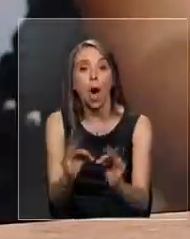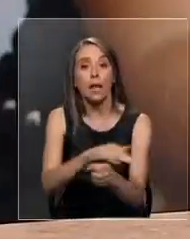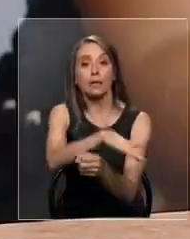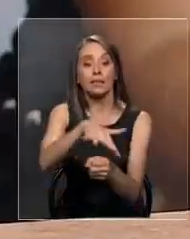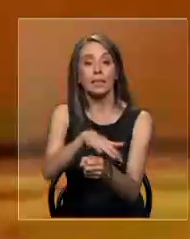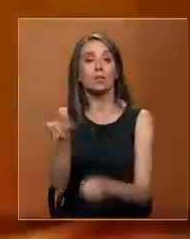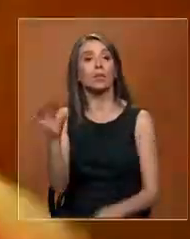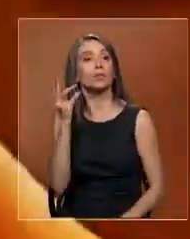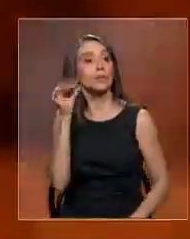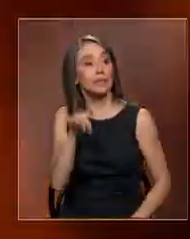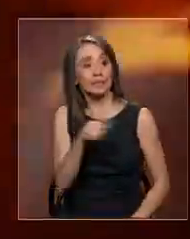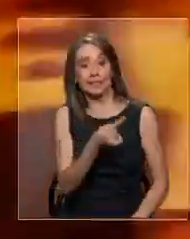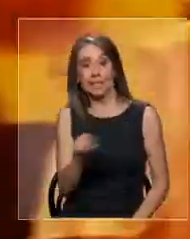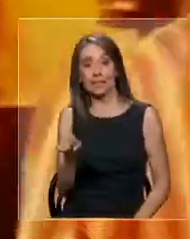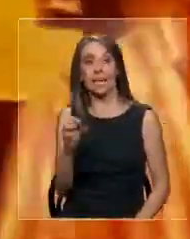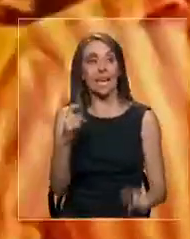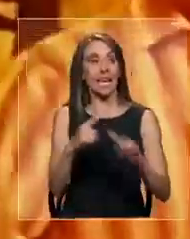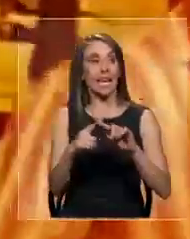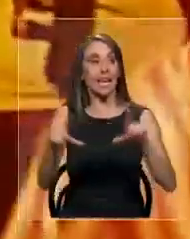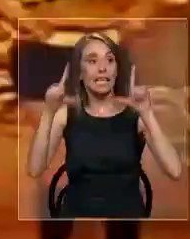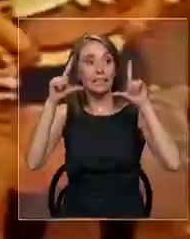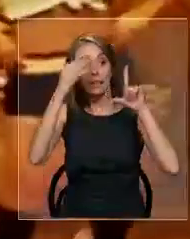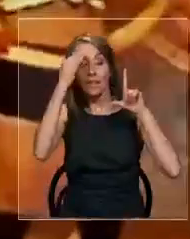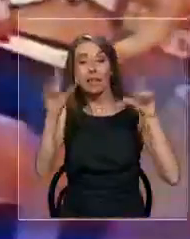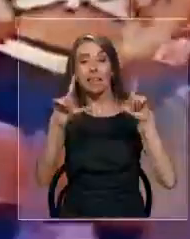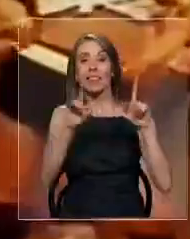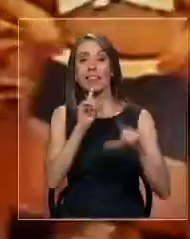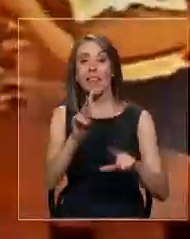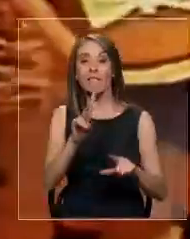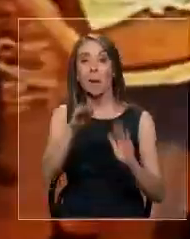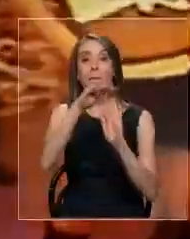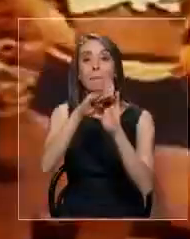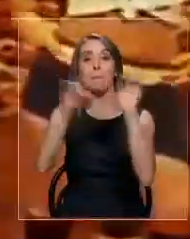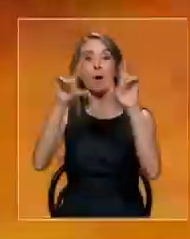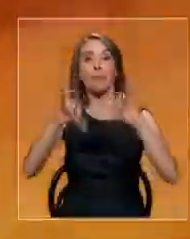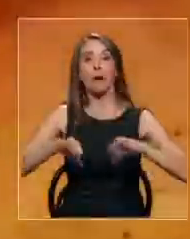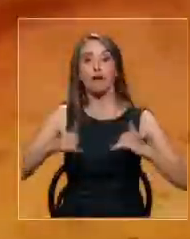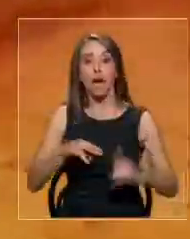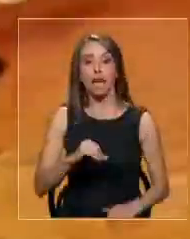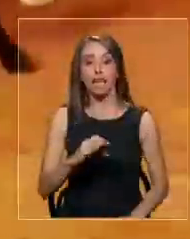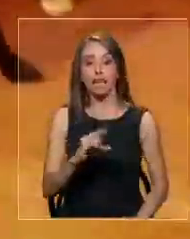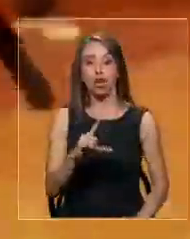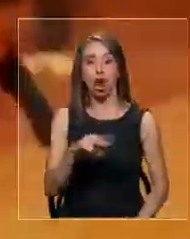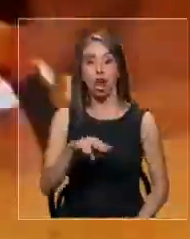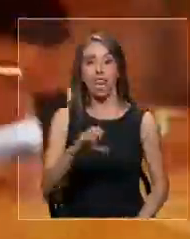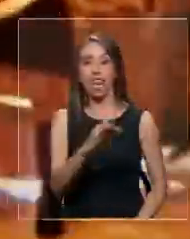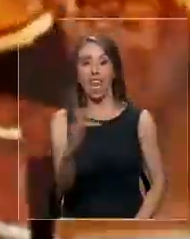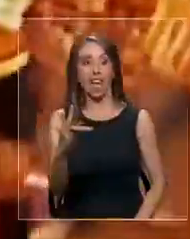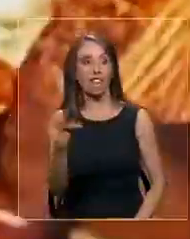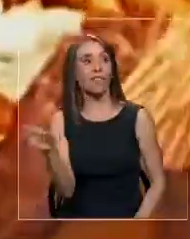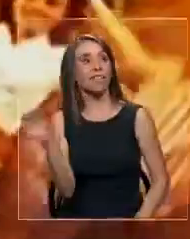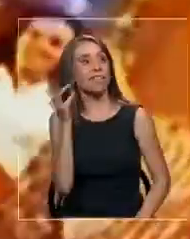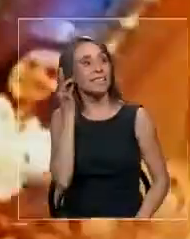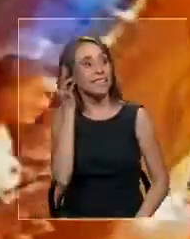que vivió esta semana la ex figura televisiva de programas juveniles Nicole Neff.